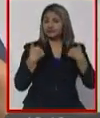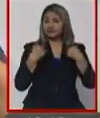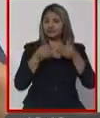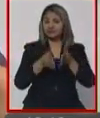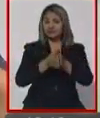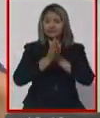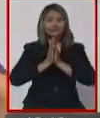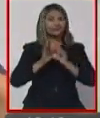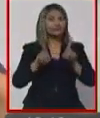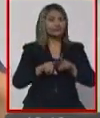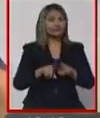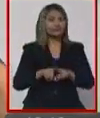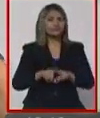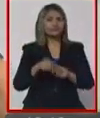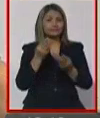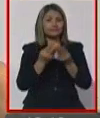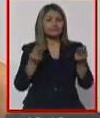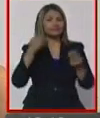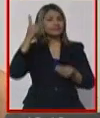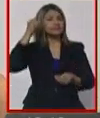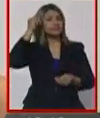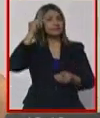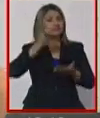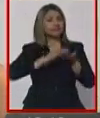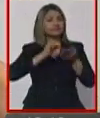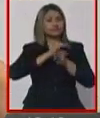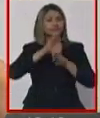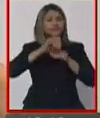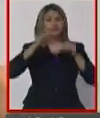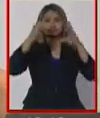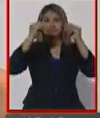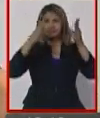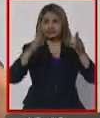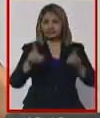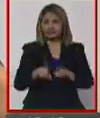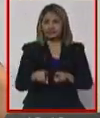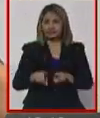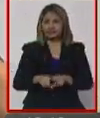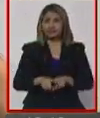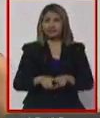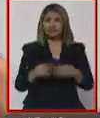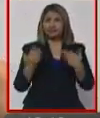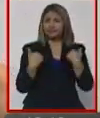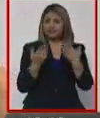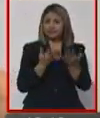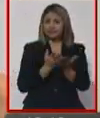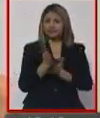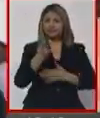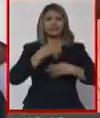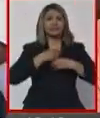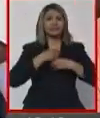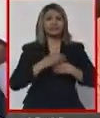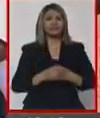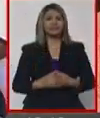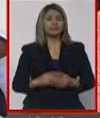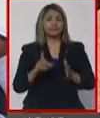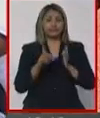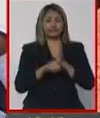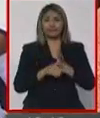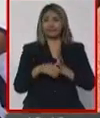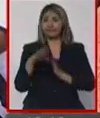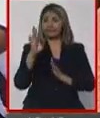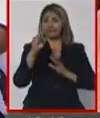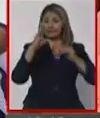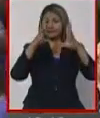peticiones y supuestamente son cosas que el gobierno no le está cumpliendo a los maestros, entonces tienen su derecho también ellos a reclamar. Tras la medida